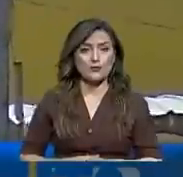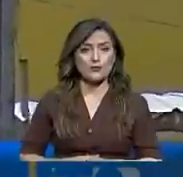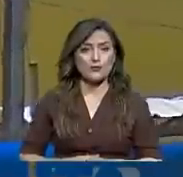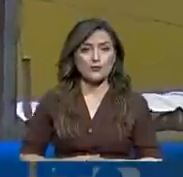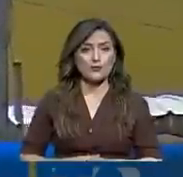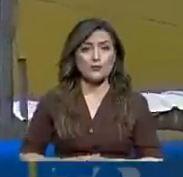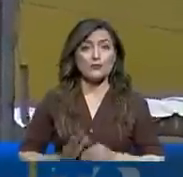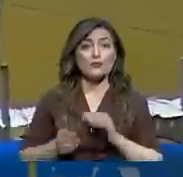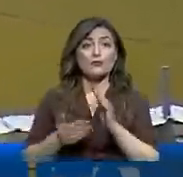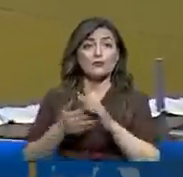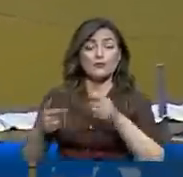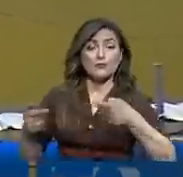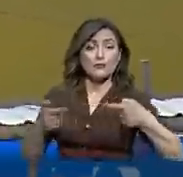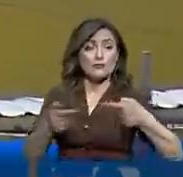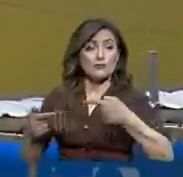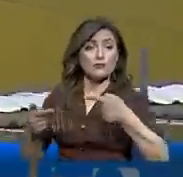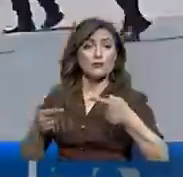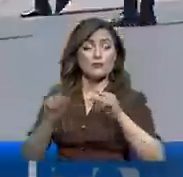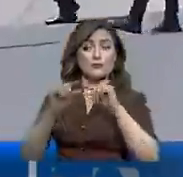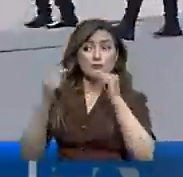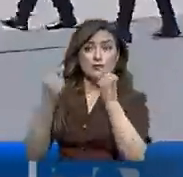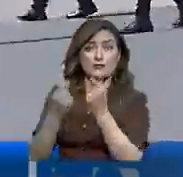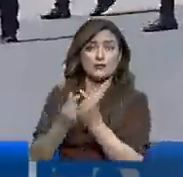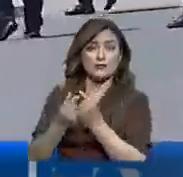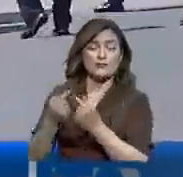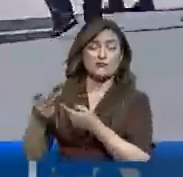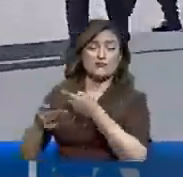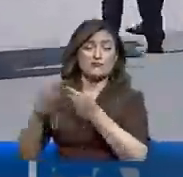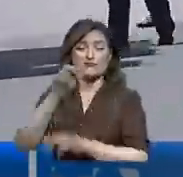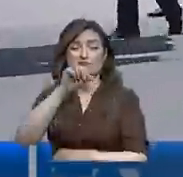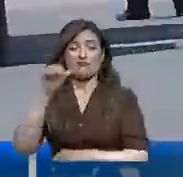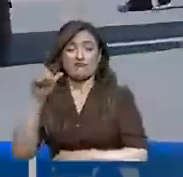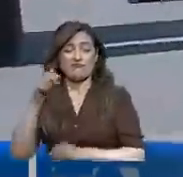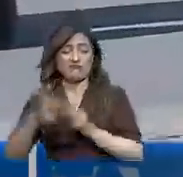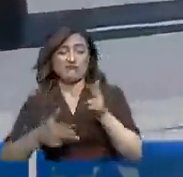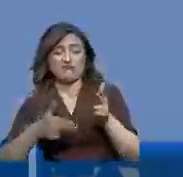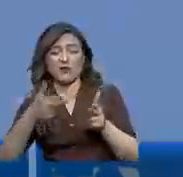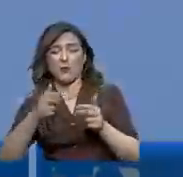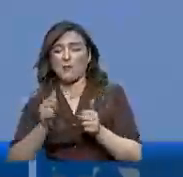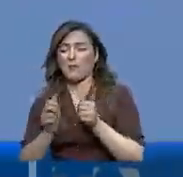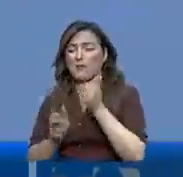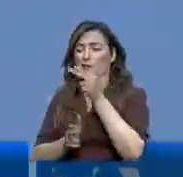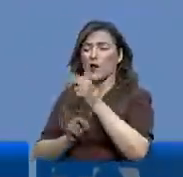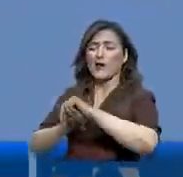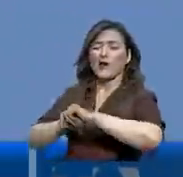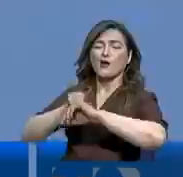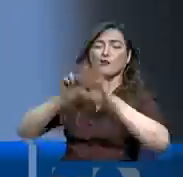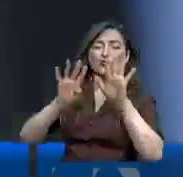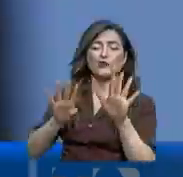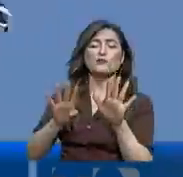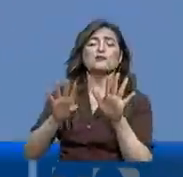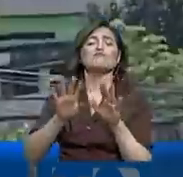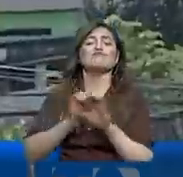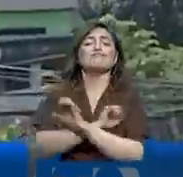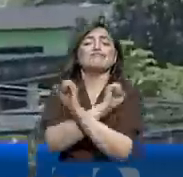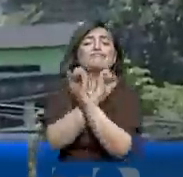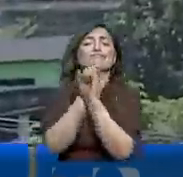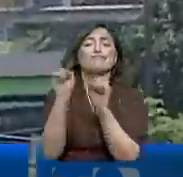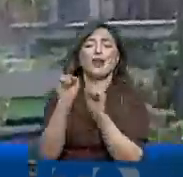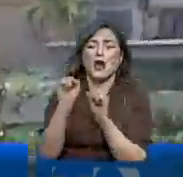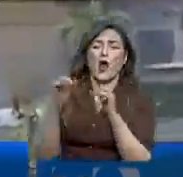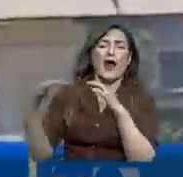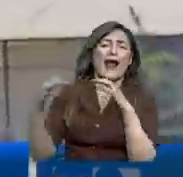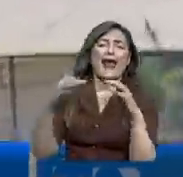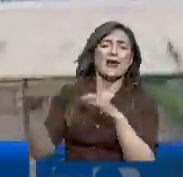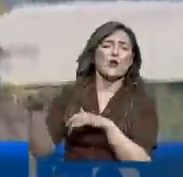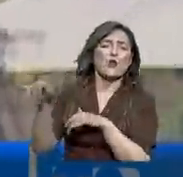nuevamente hubo enfrentamientos entre bandas pasadas las nueve de la mañana el penal se convirtió en un verdadero campo de batalla sin número